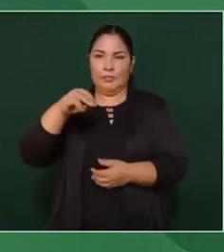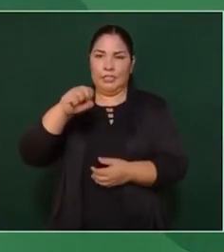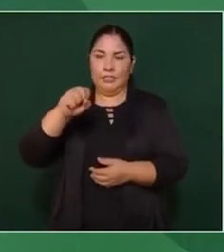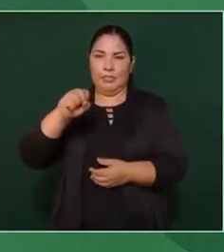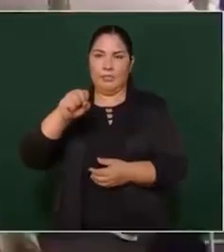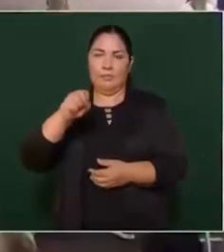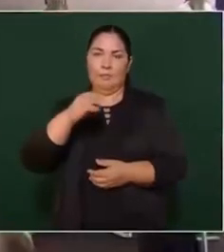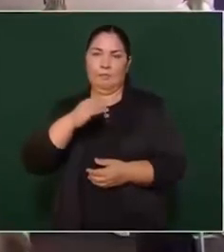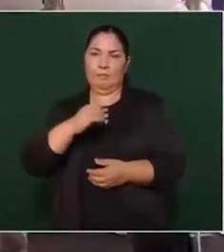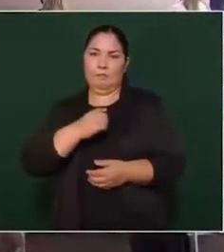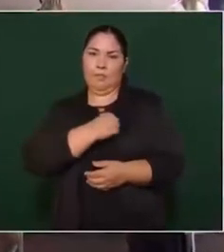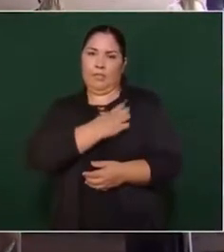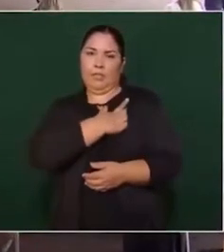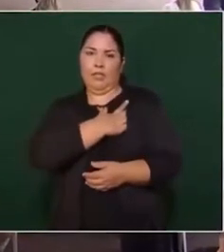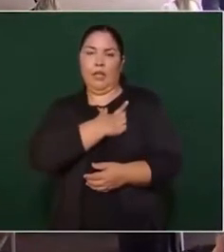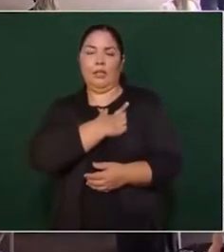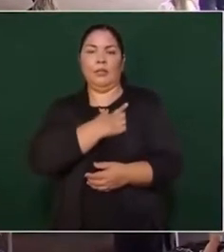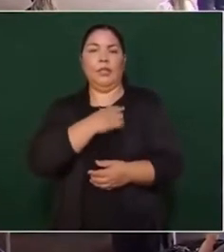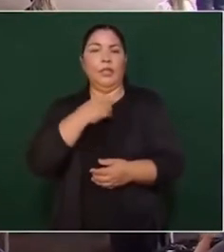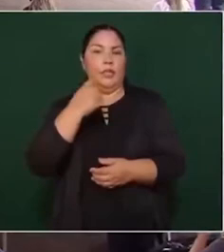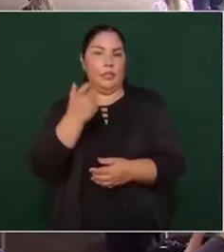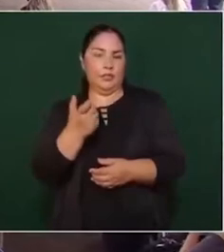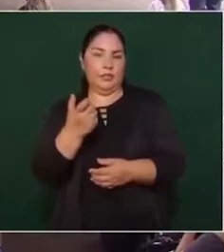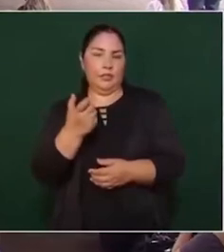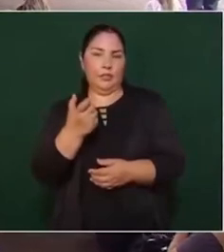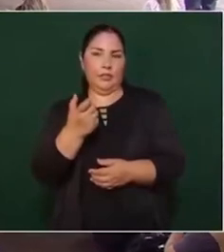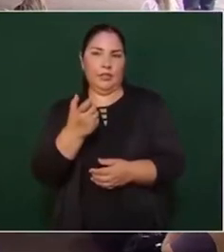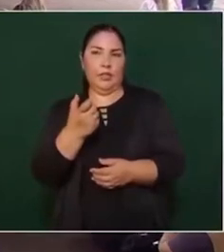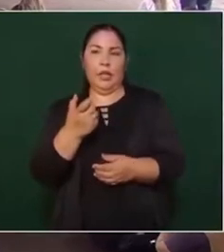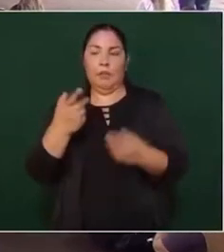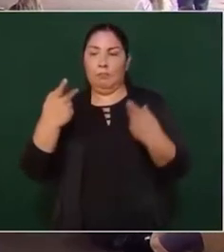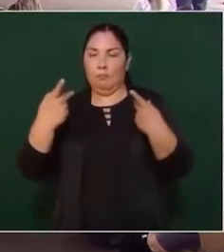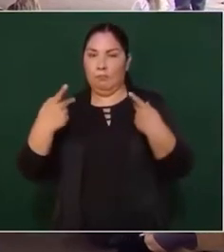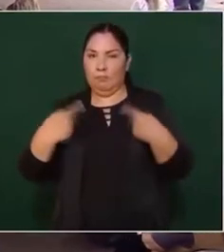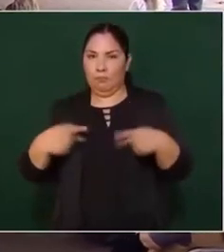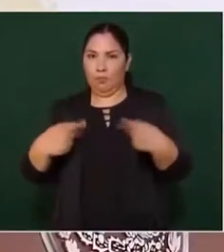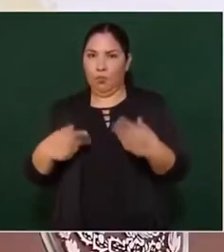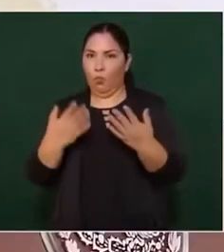IMSS-Bienestar, es para los que no tienen